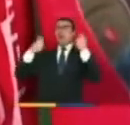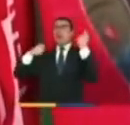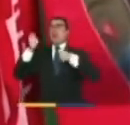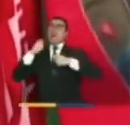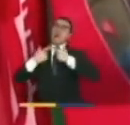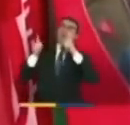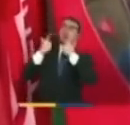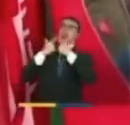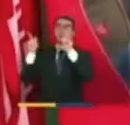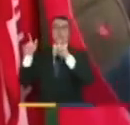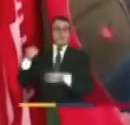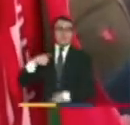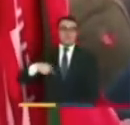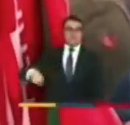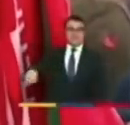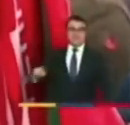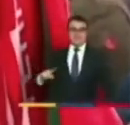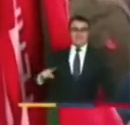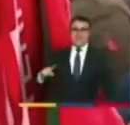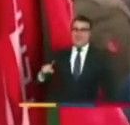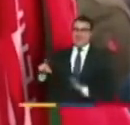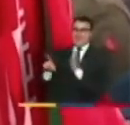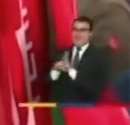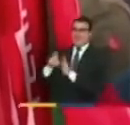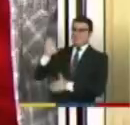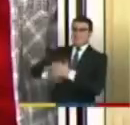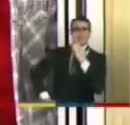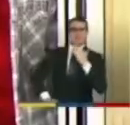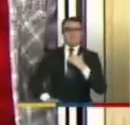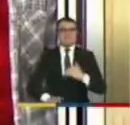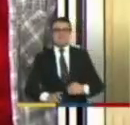qué pretendemos en la reforma laboral